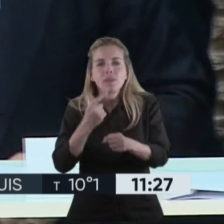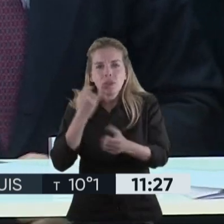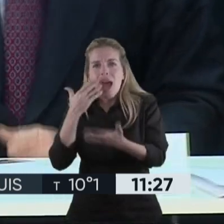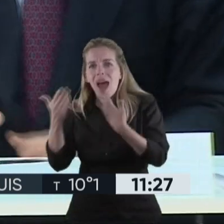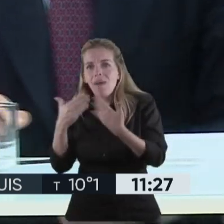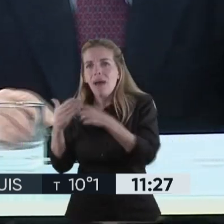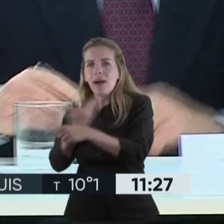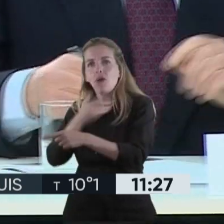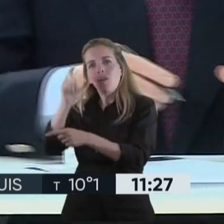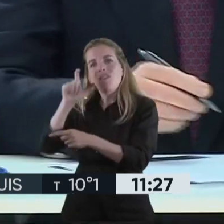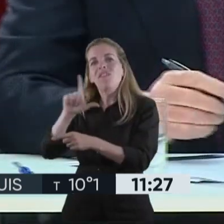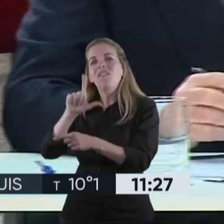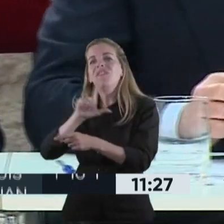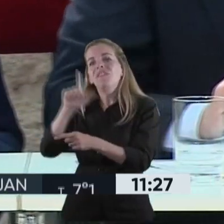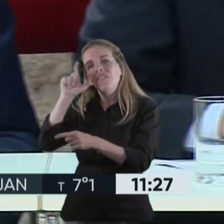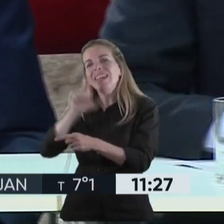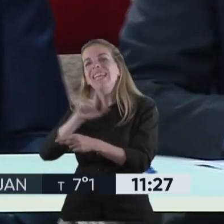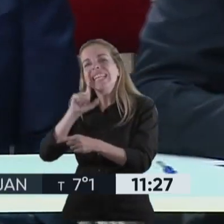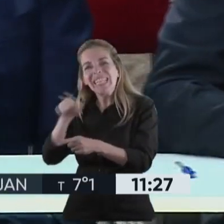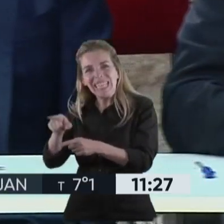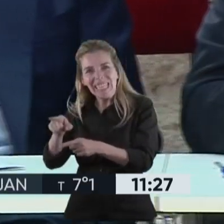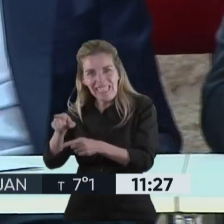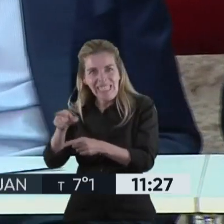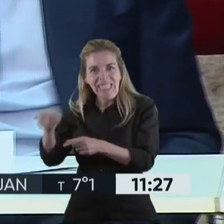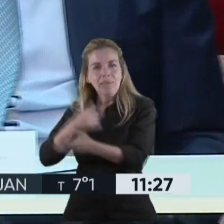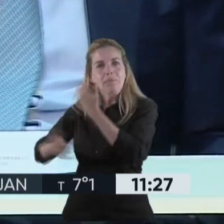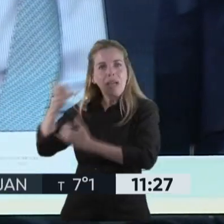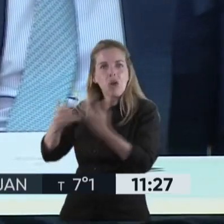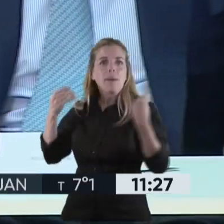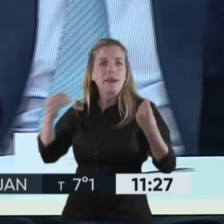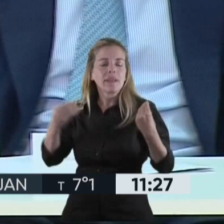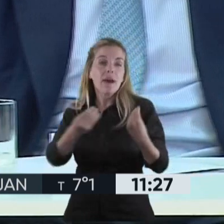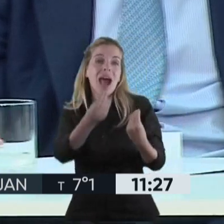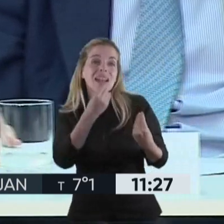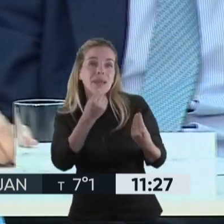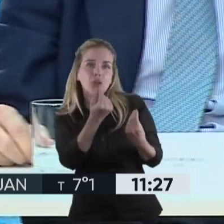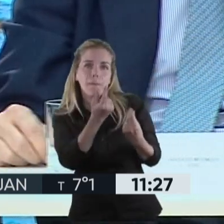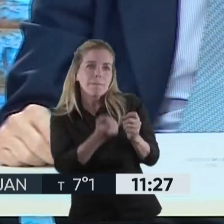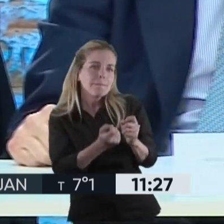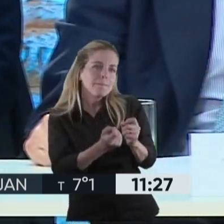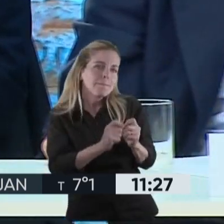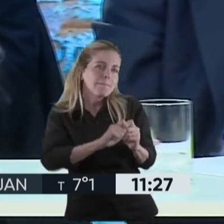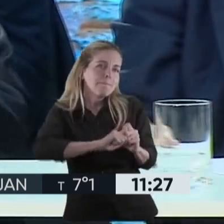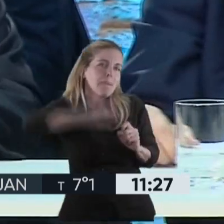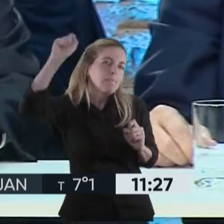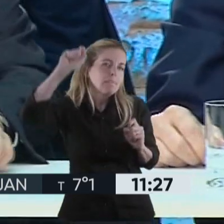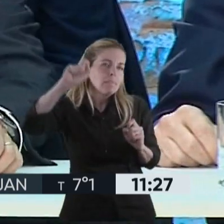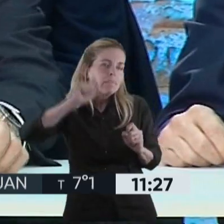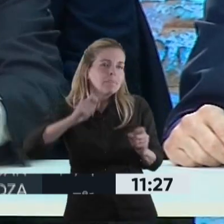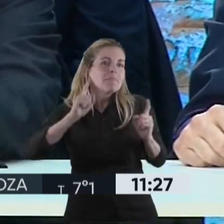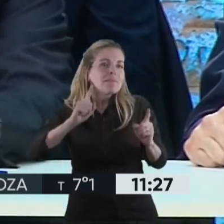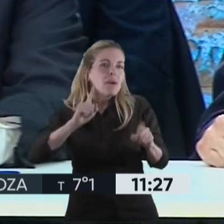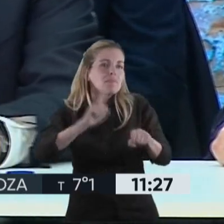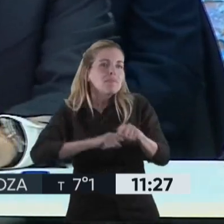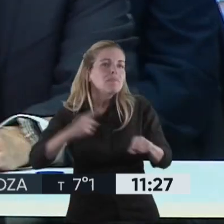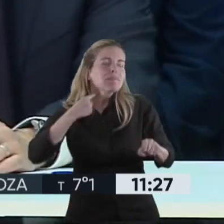Feletti y él me contaba cómo se disparó el precio de los alimentos justamente cuando la guerra se desató,